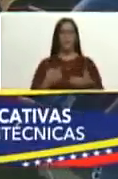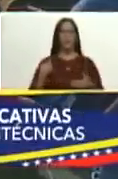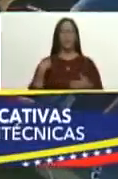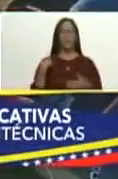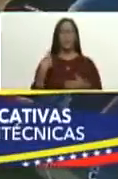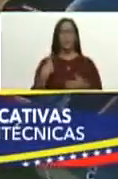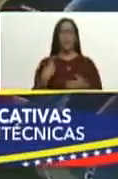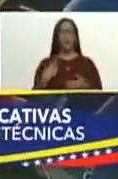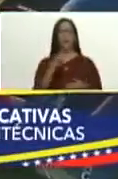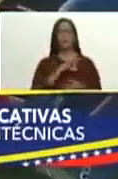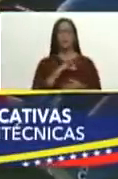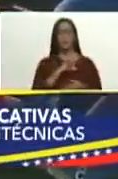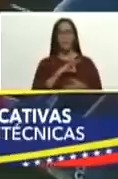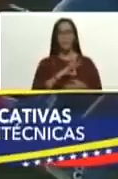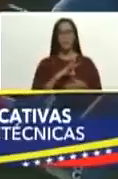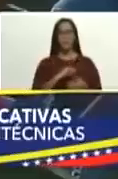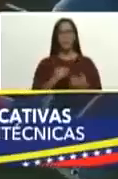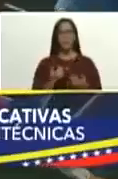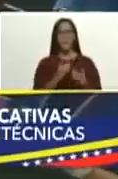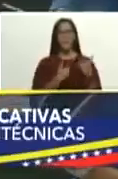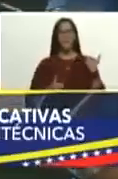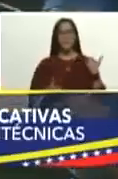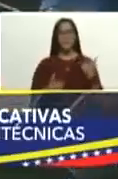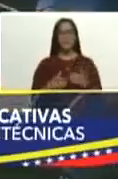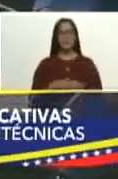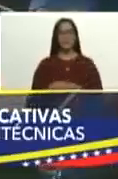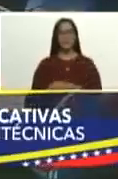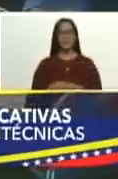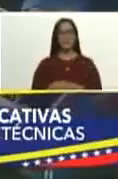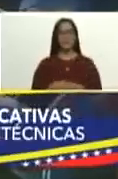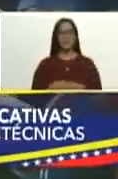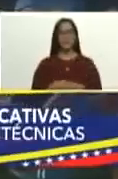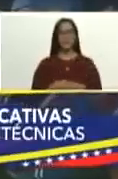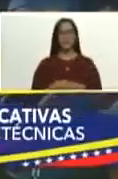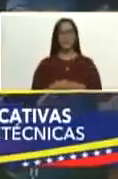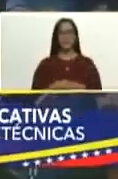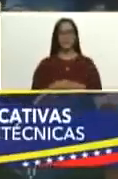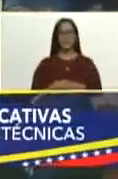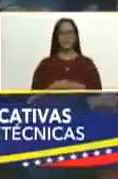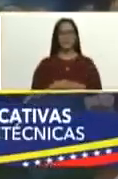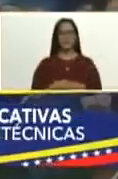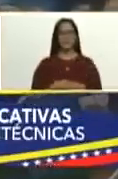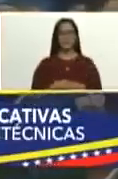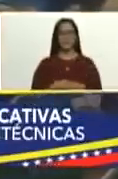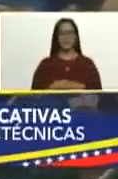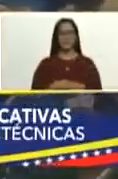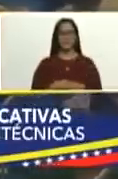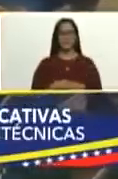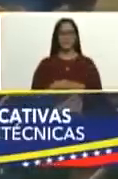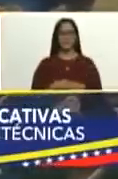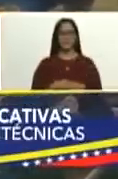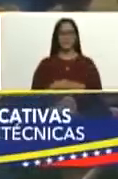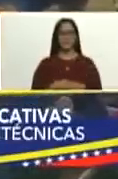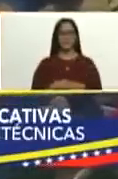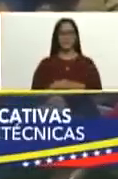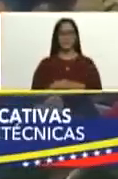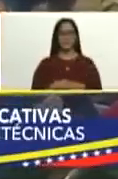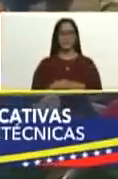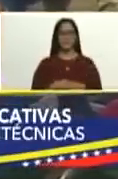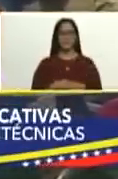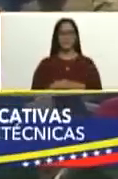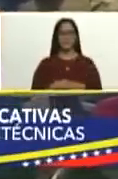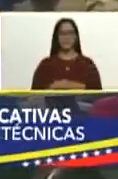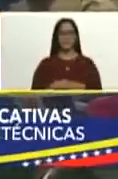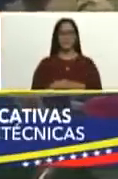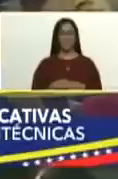los primeros pasos, señor presidente, para refundar nuestra república. La república soñada por Chávez, la que usted está